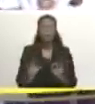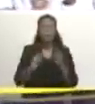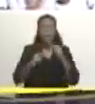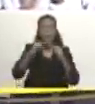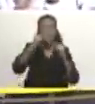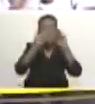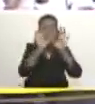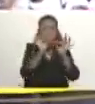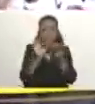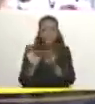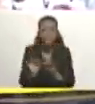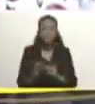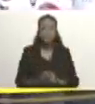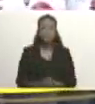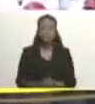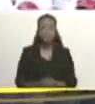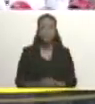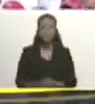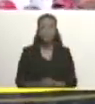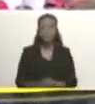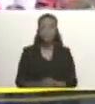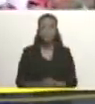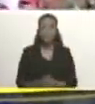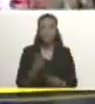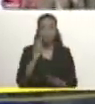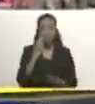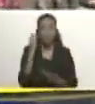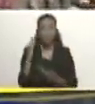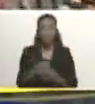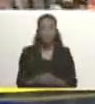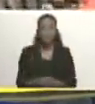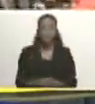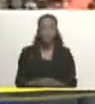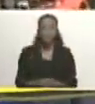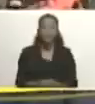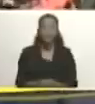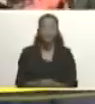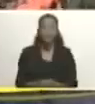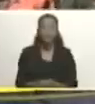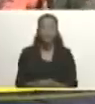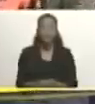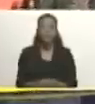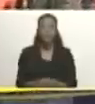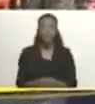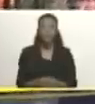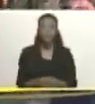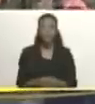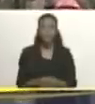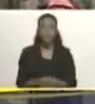jefe. Zapata Monsi Paola, mi comandante. Burke Zapata, muy bien, excelente.